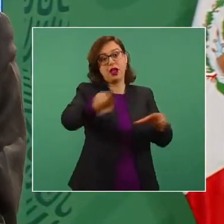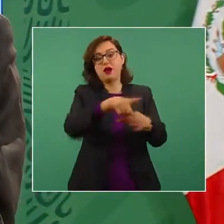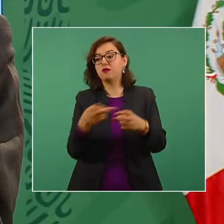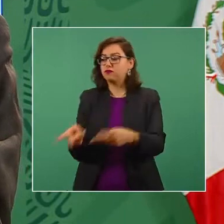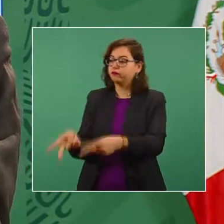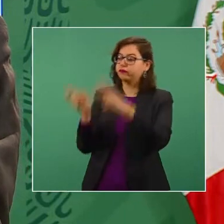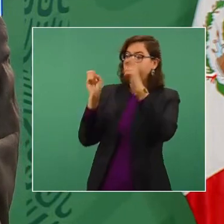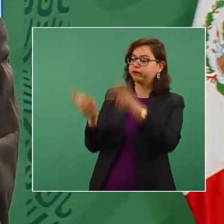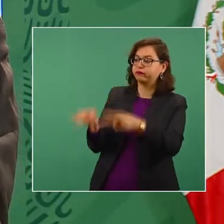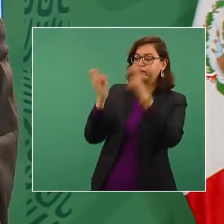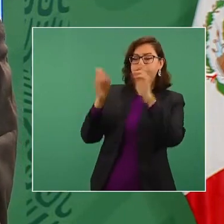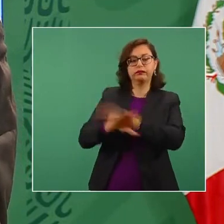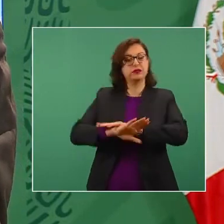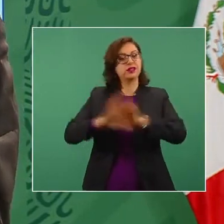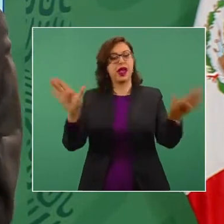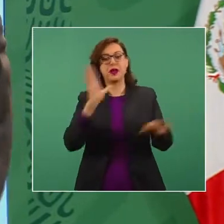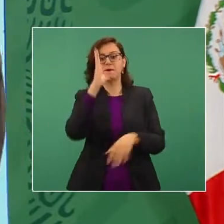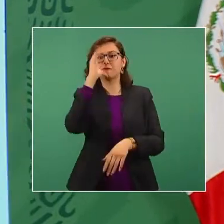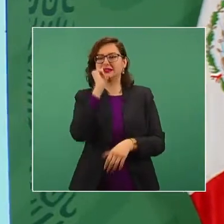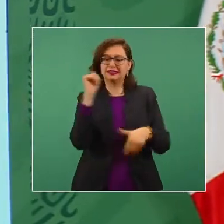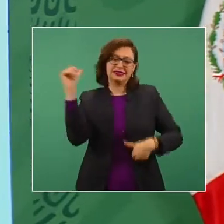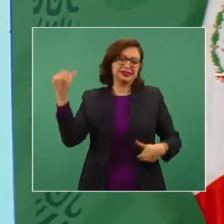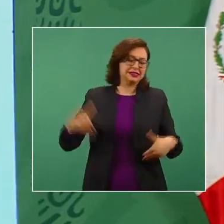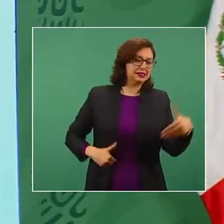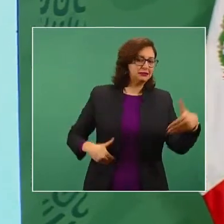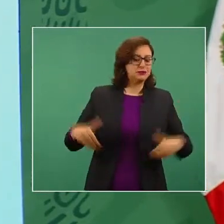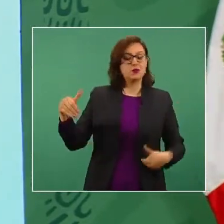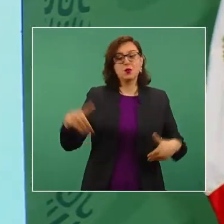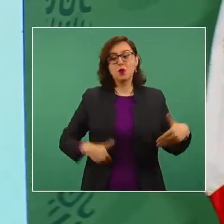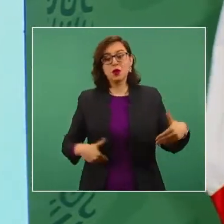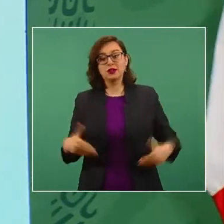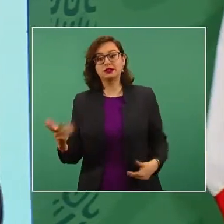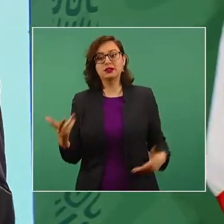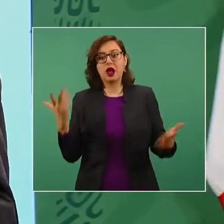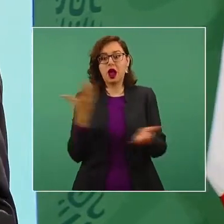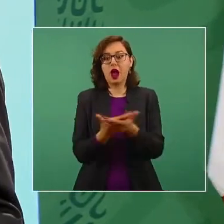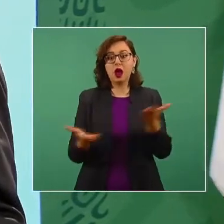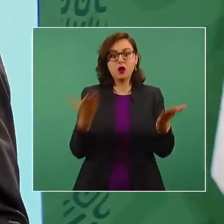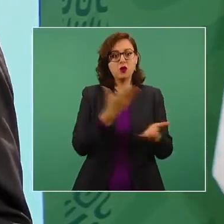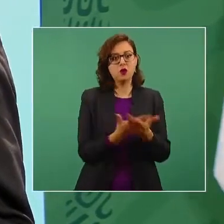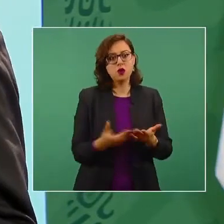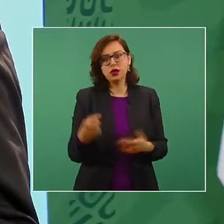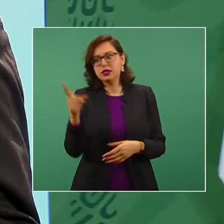Entonces están molestos y se vuelven ambientalistas.